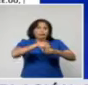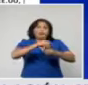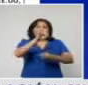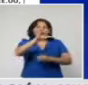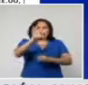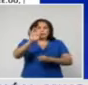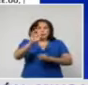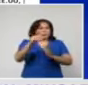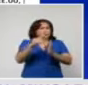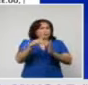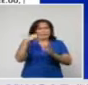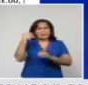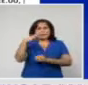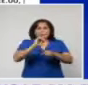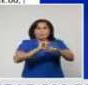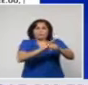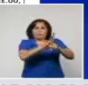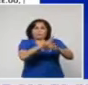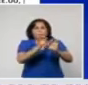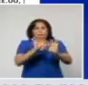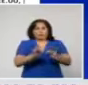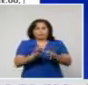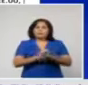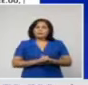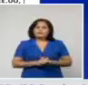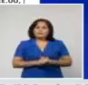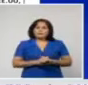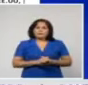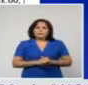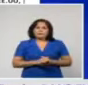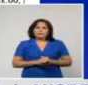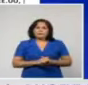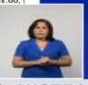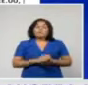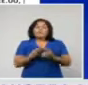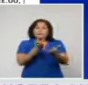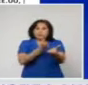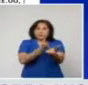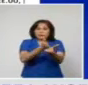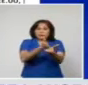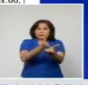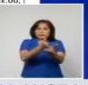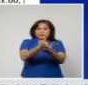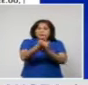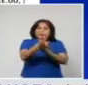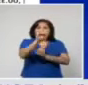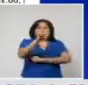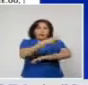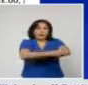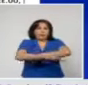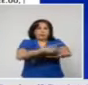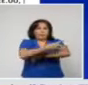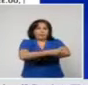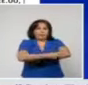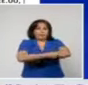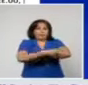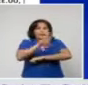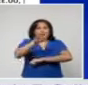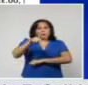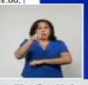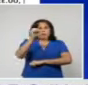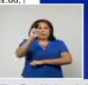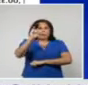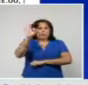los que reportan este número de casos. Y se mantienen 9 países, el